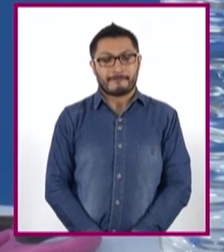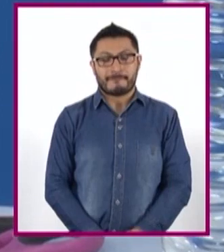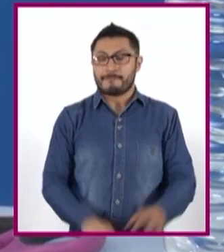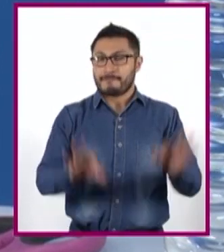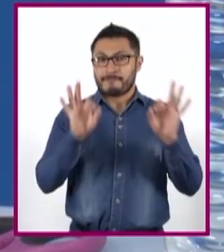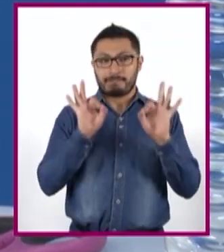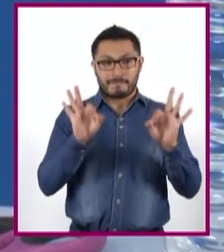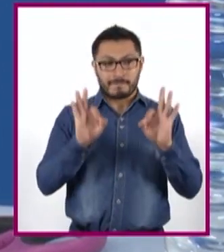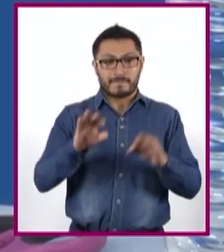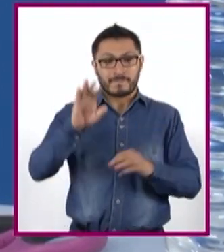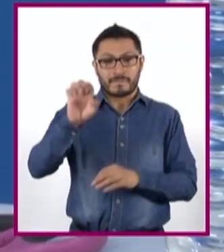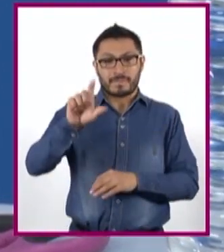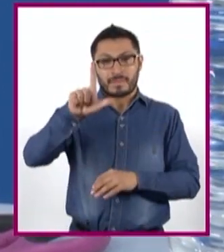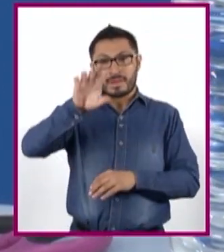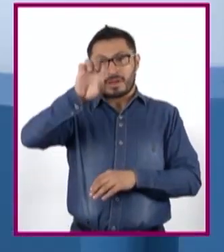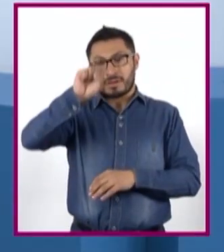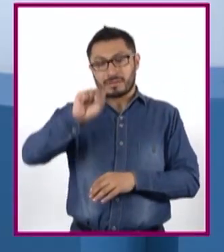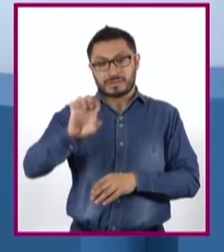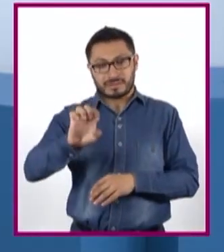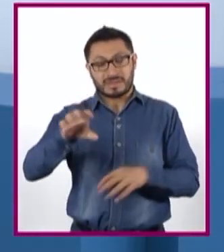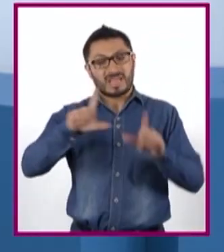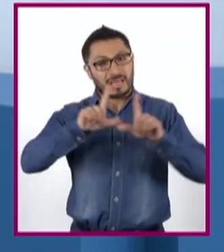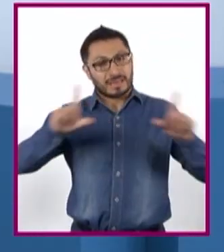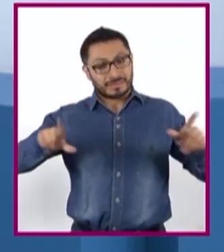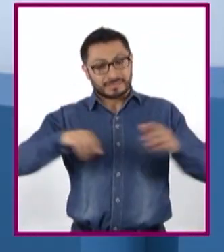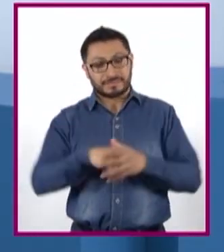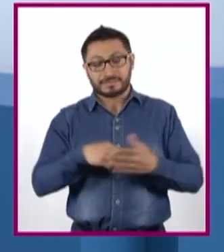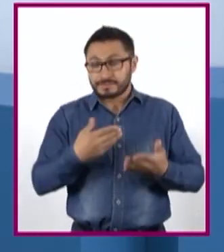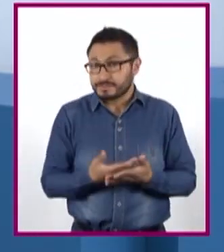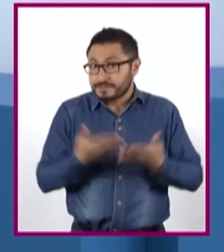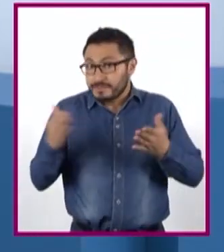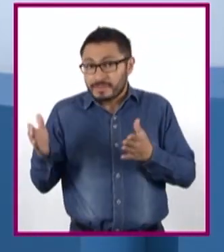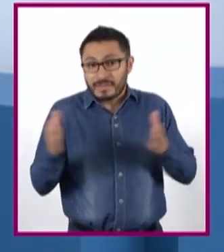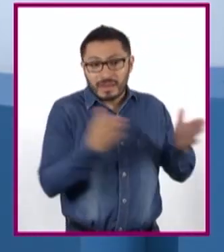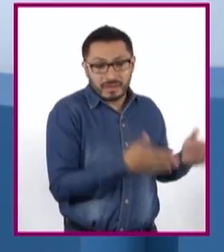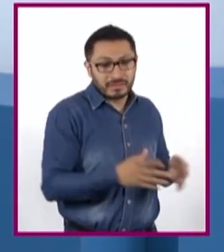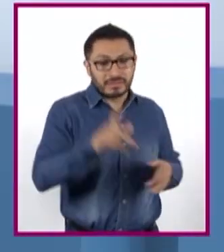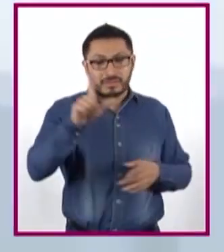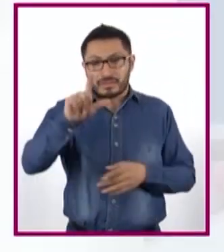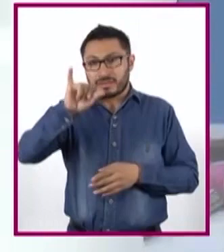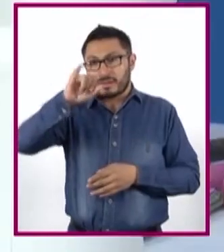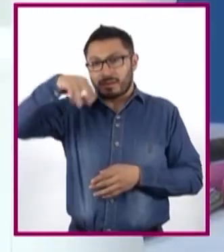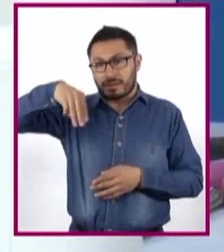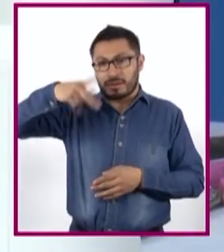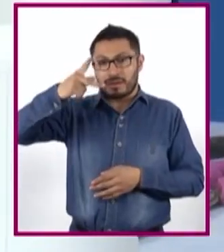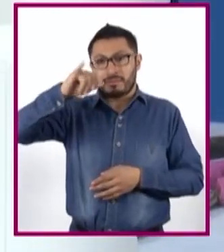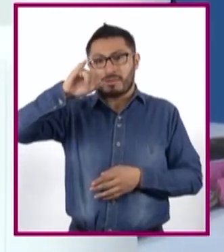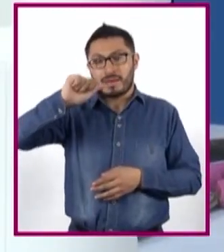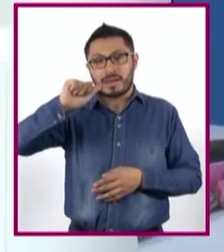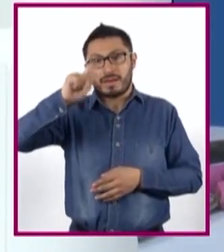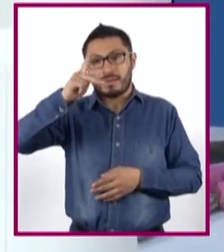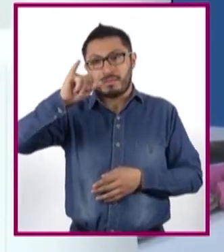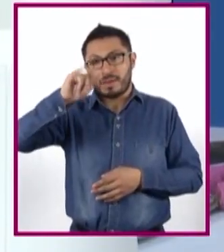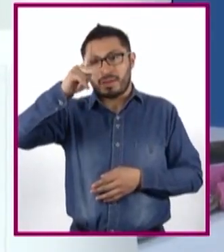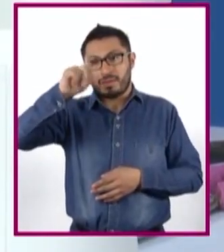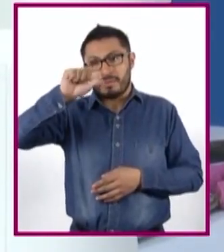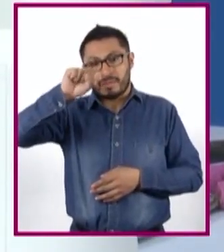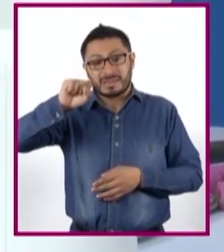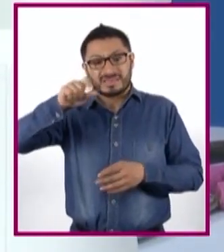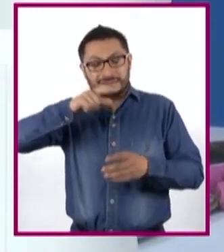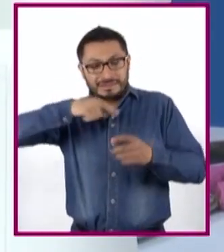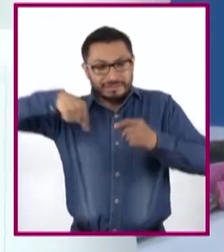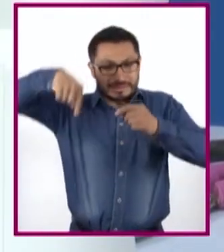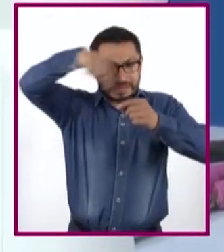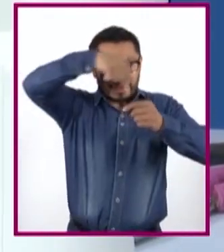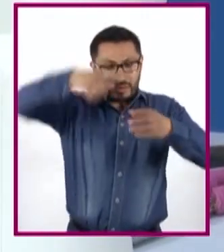Correcto, nuestra hélice está lista. Después, colocamos los limpiapipas alrededor de la lata en la parte